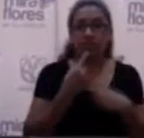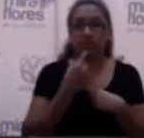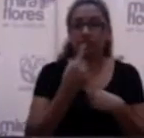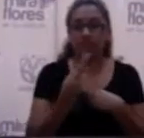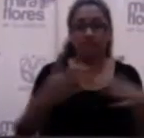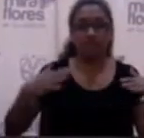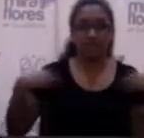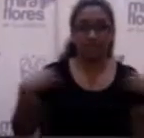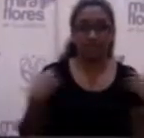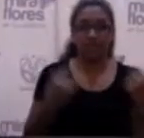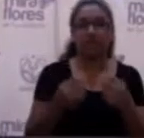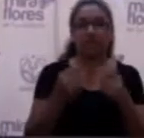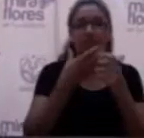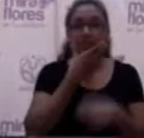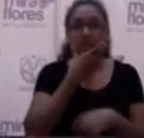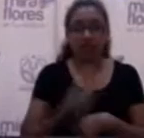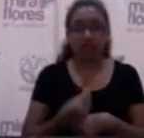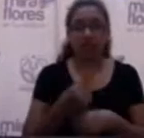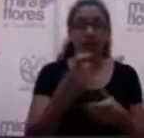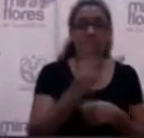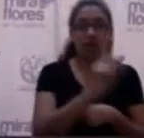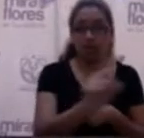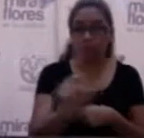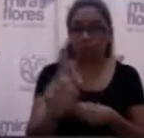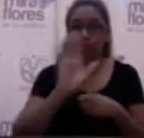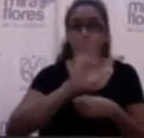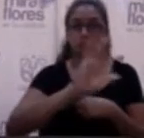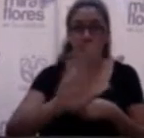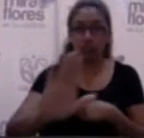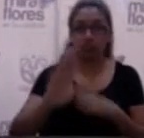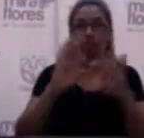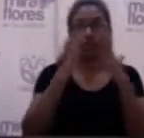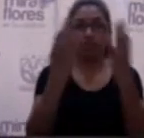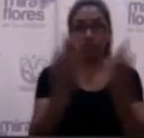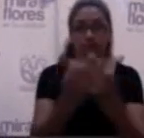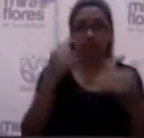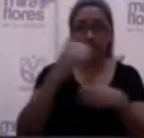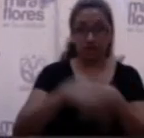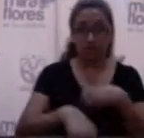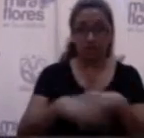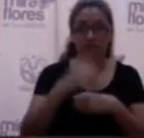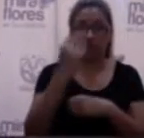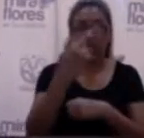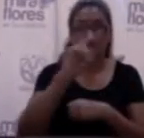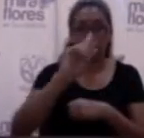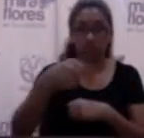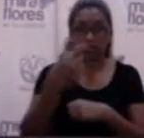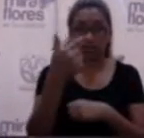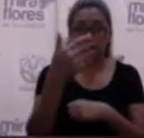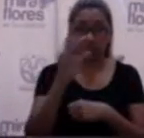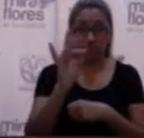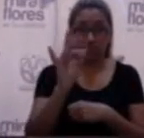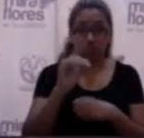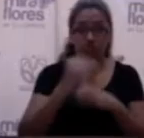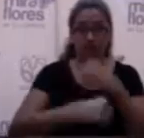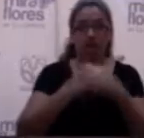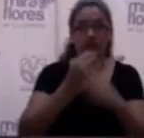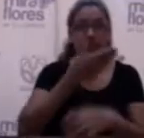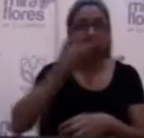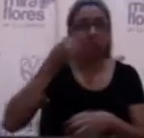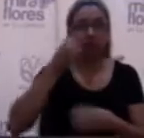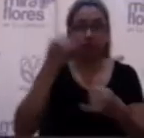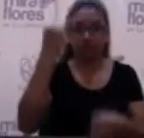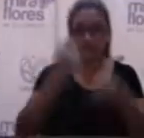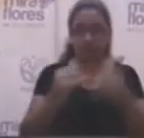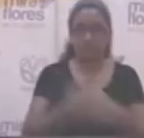fiestas a cada uno de ustedes, lo mejor para sus familias y 2018 que sea todavía un año mucho mejor. Muchas gracias, se levanta